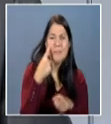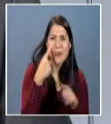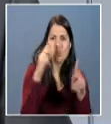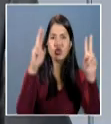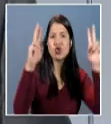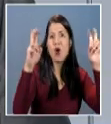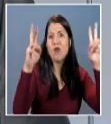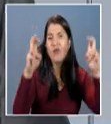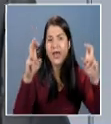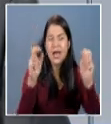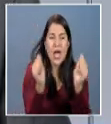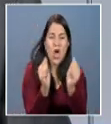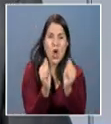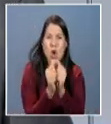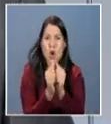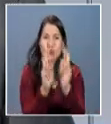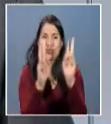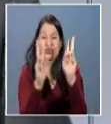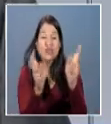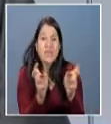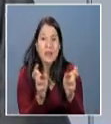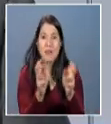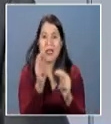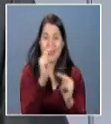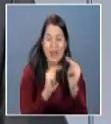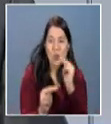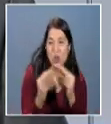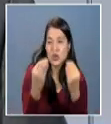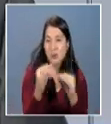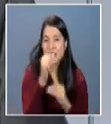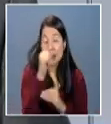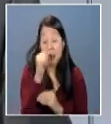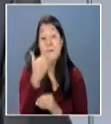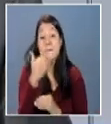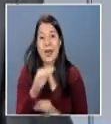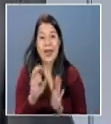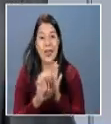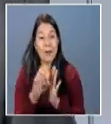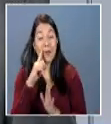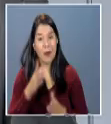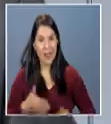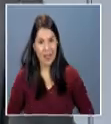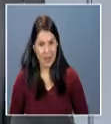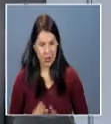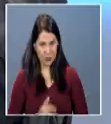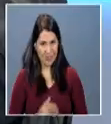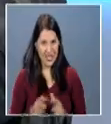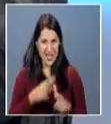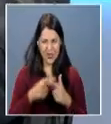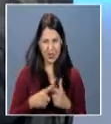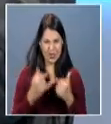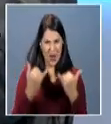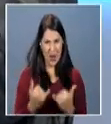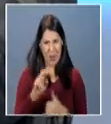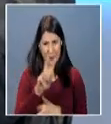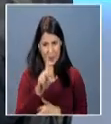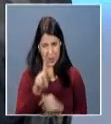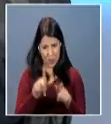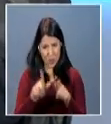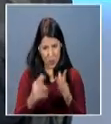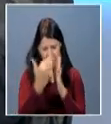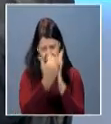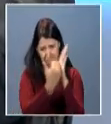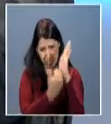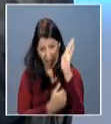también dando este tipo de prácticas culturales, malos ejemplos para nuestros hijos. Entonces, ¿de qué nos extraña que en estos 21 lugares que he mencionado,